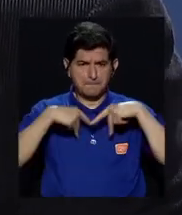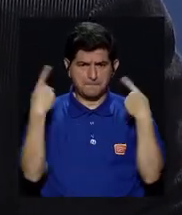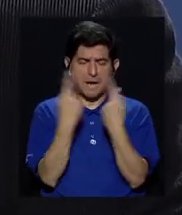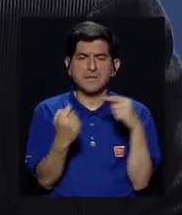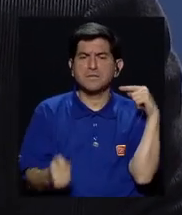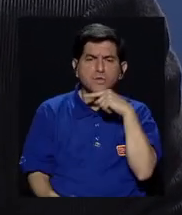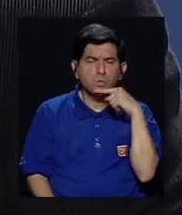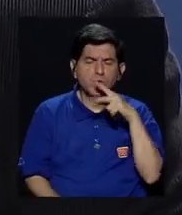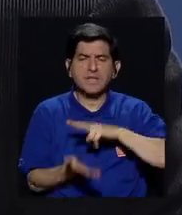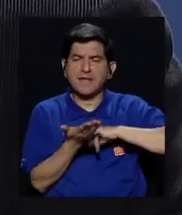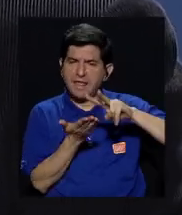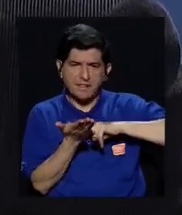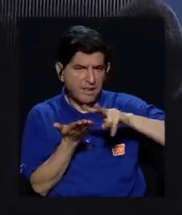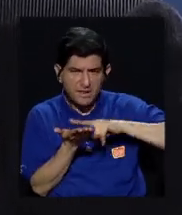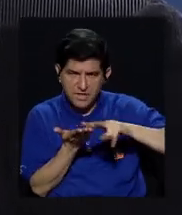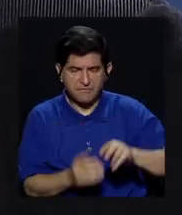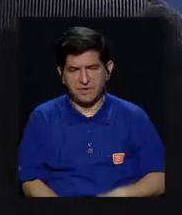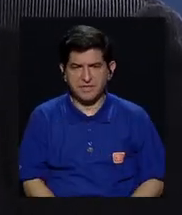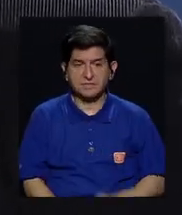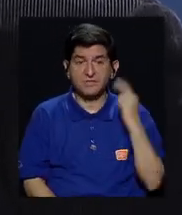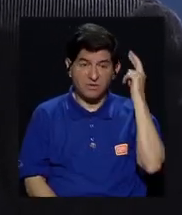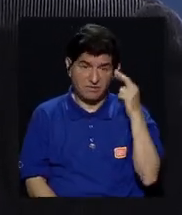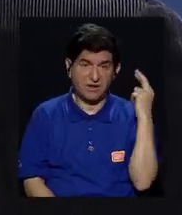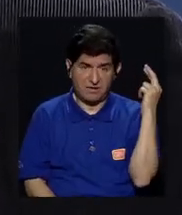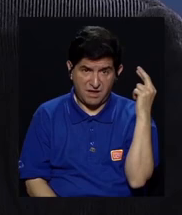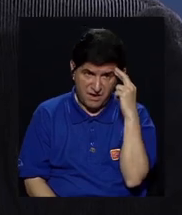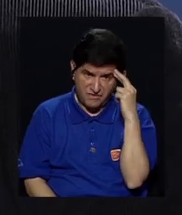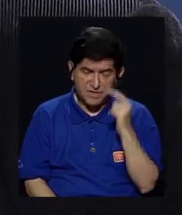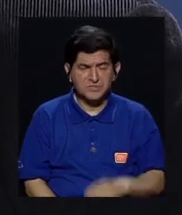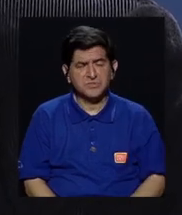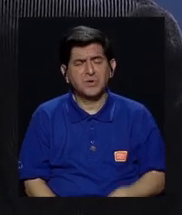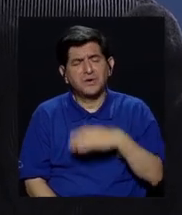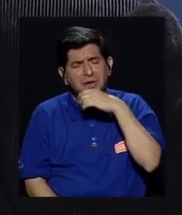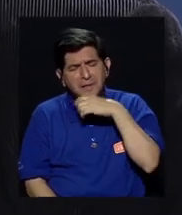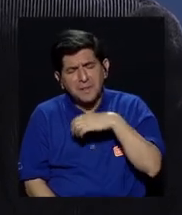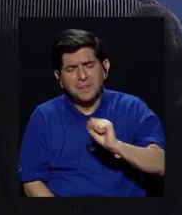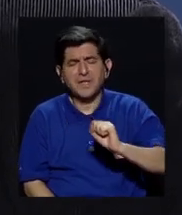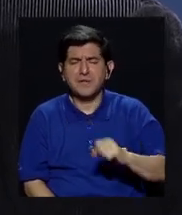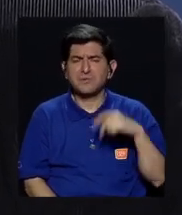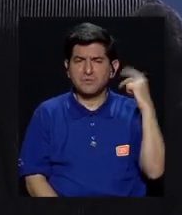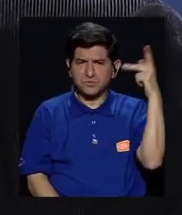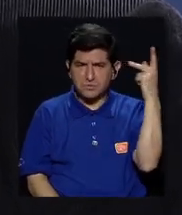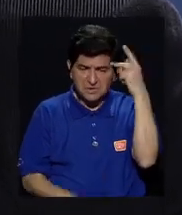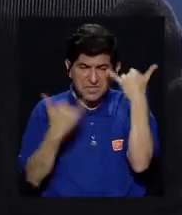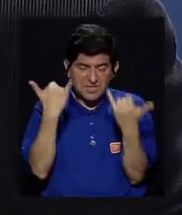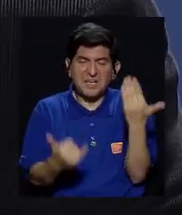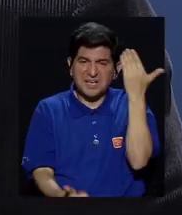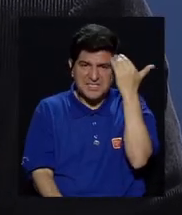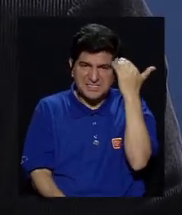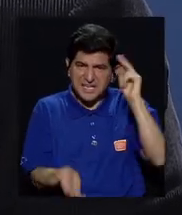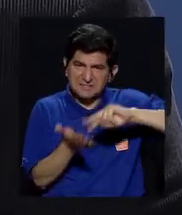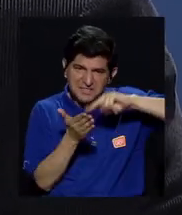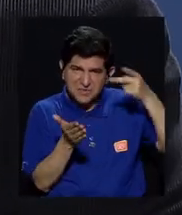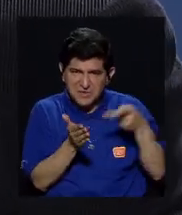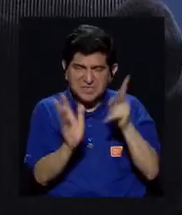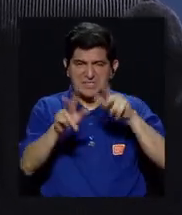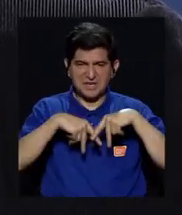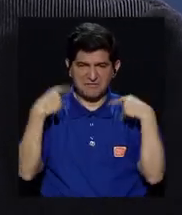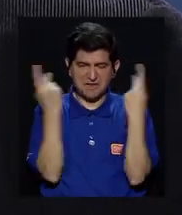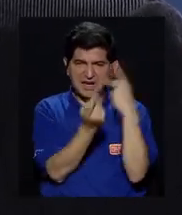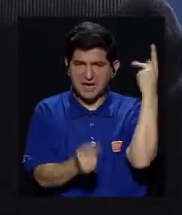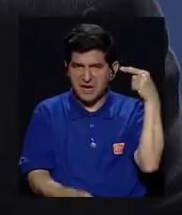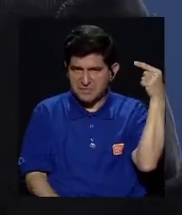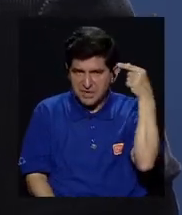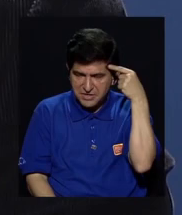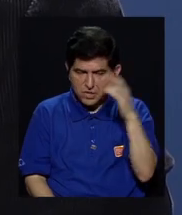partidos como la unidad como liberación nacional que por su vejez su antigüedad la política ya saben lo que es ser un partido en